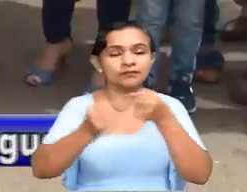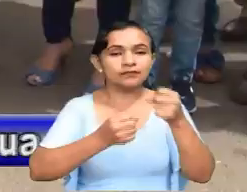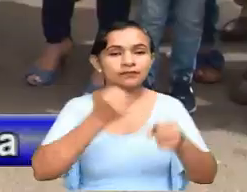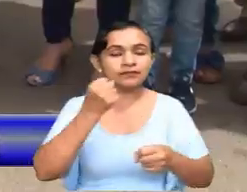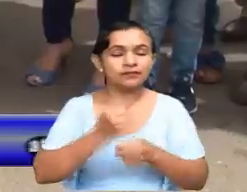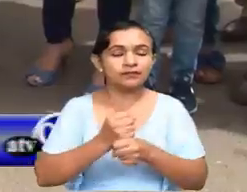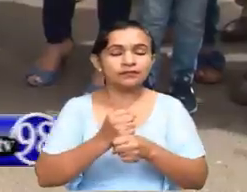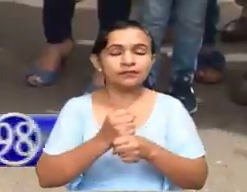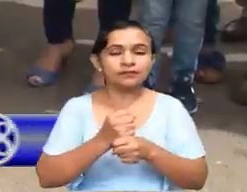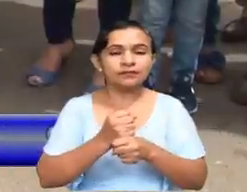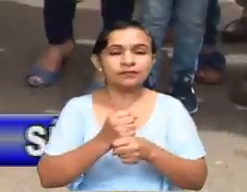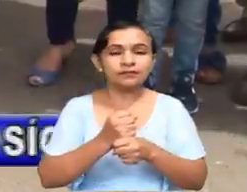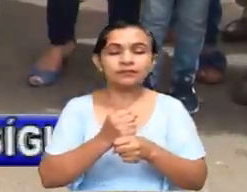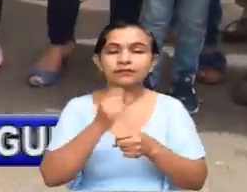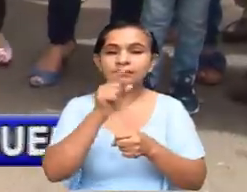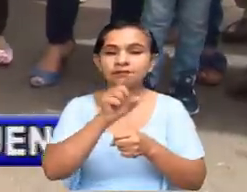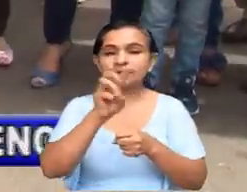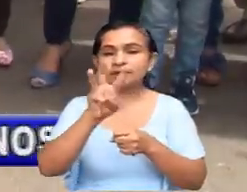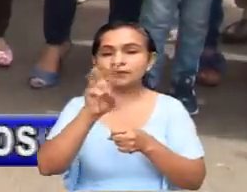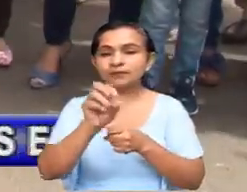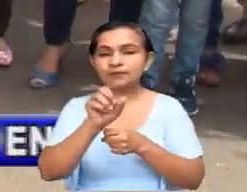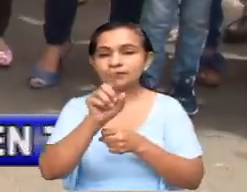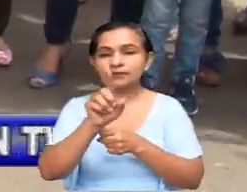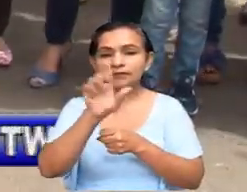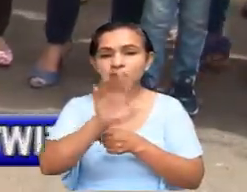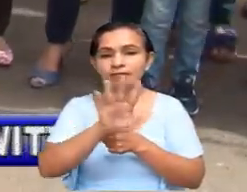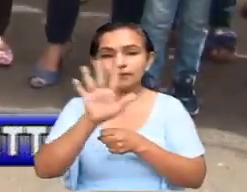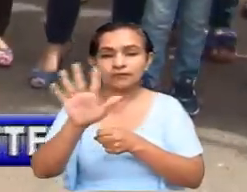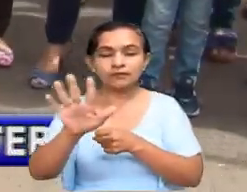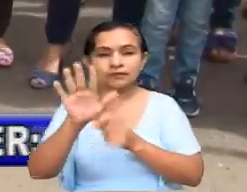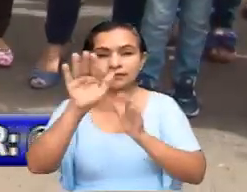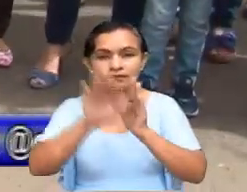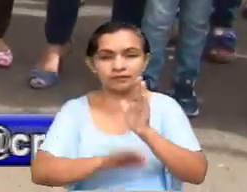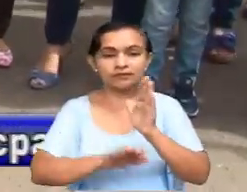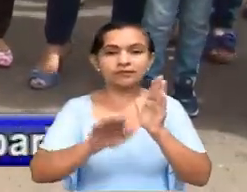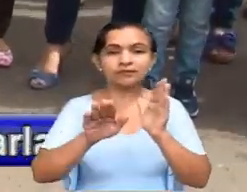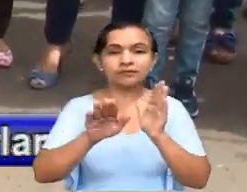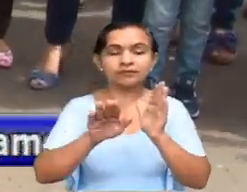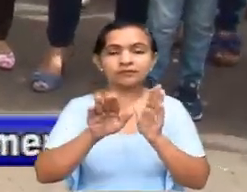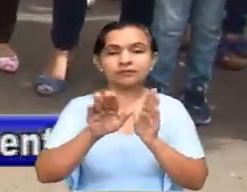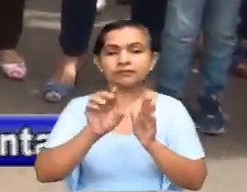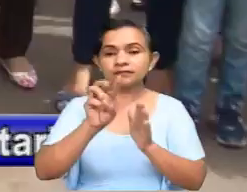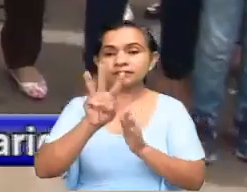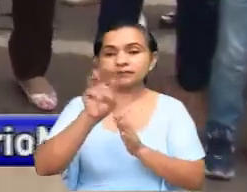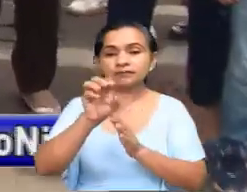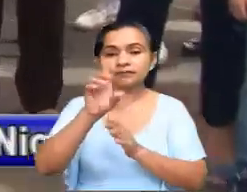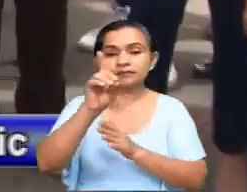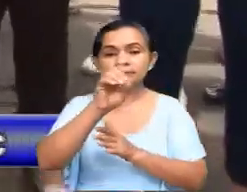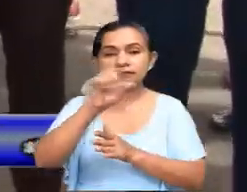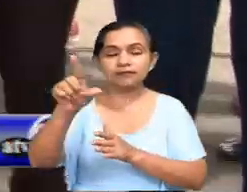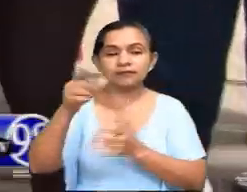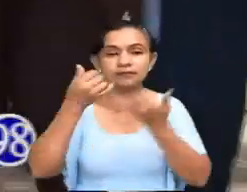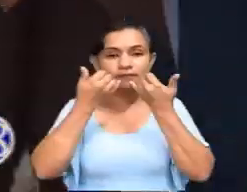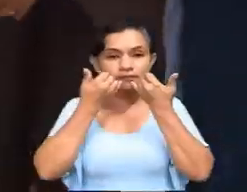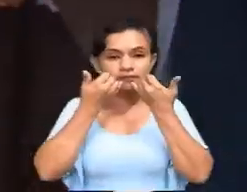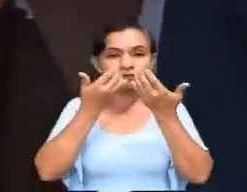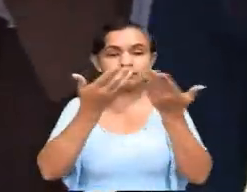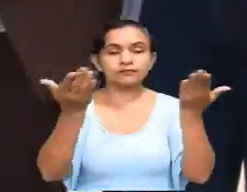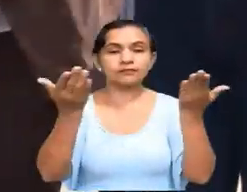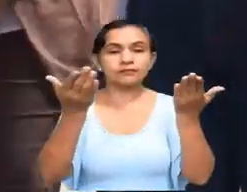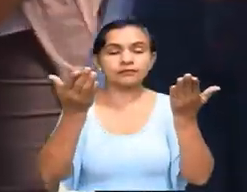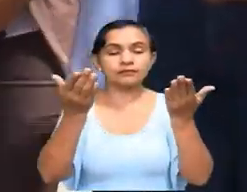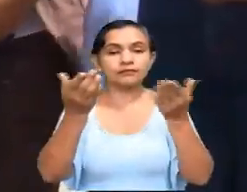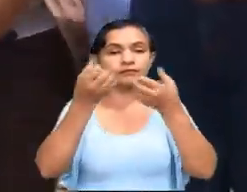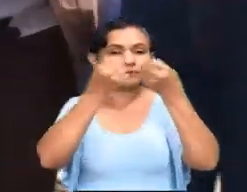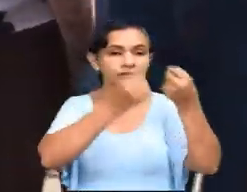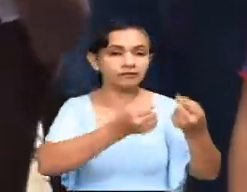capital de 130 a 57. Con cámara de Wendel Loguera para el canal parlamentario, les informó